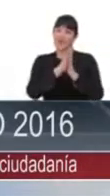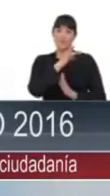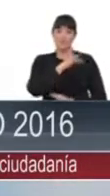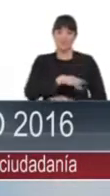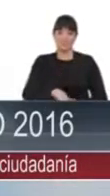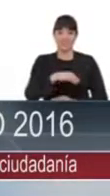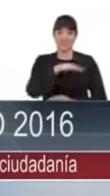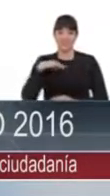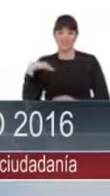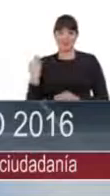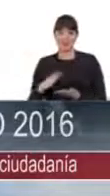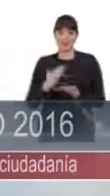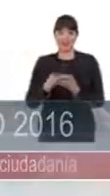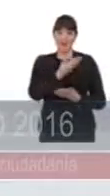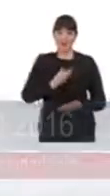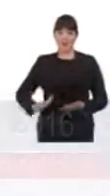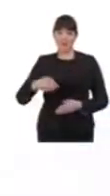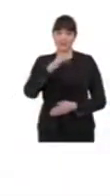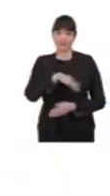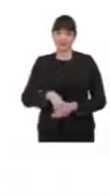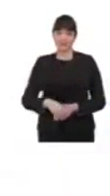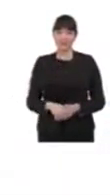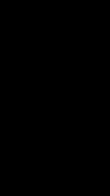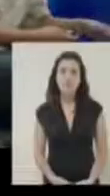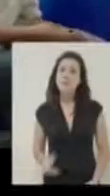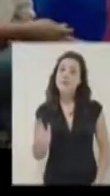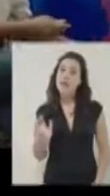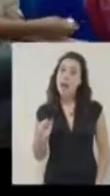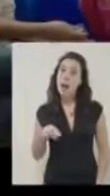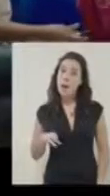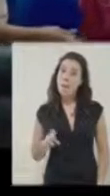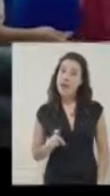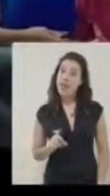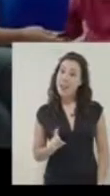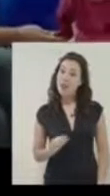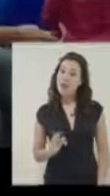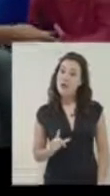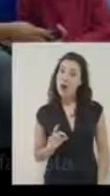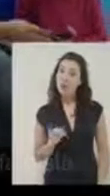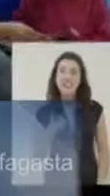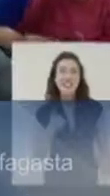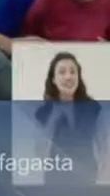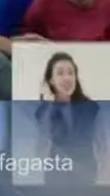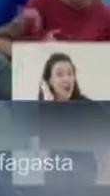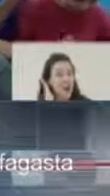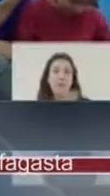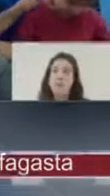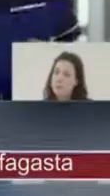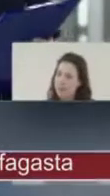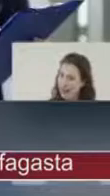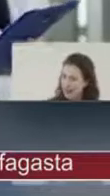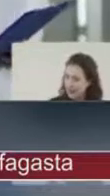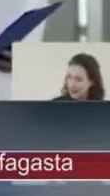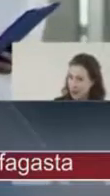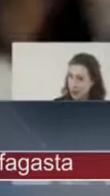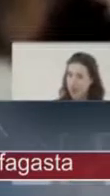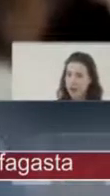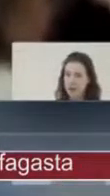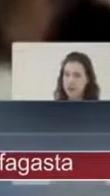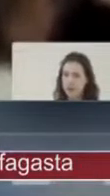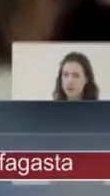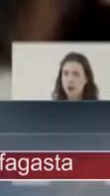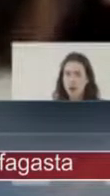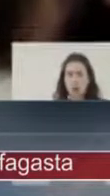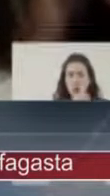las embarazadas y los adultos mayores. Embarazada, ten cuidado. Bueno, ciertamente a través del Servicio de Salud y en